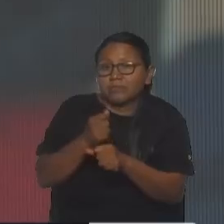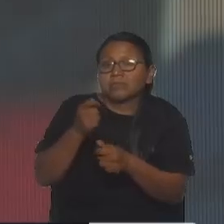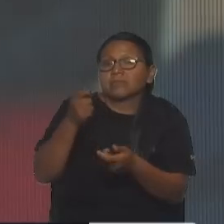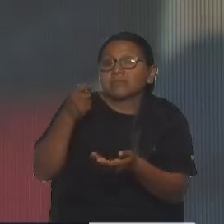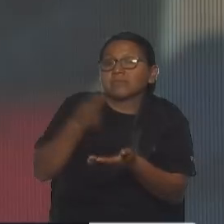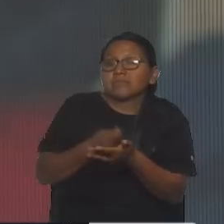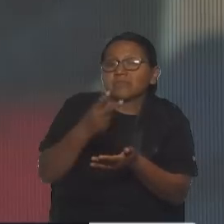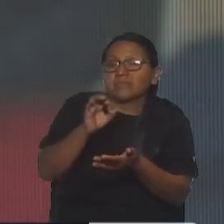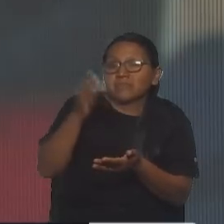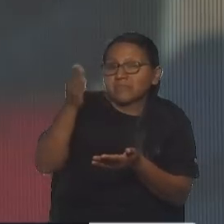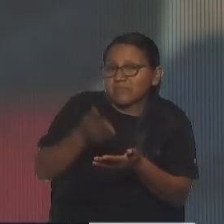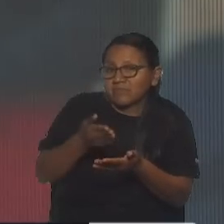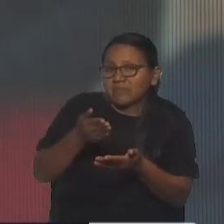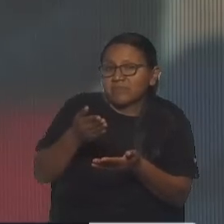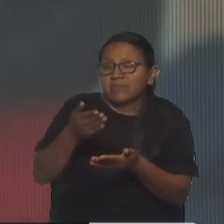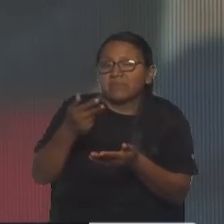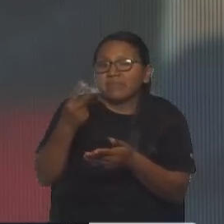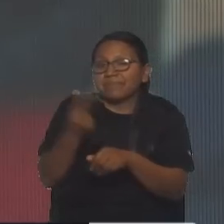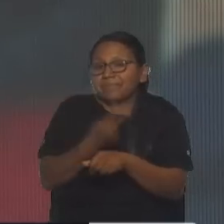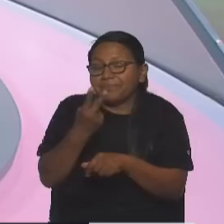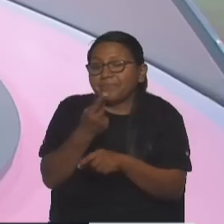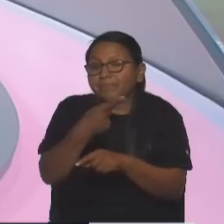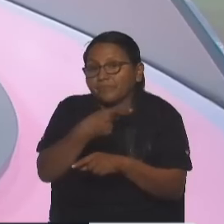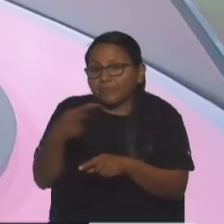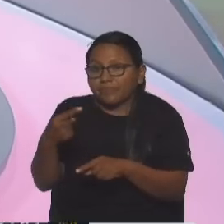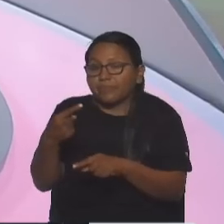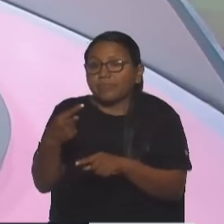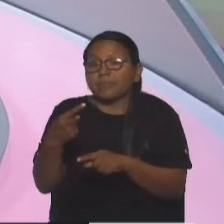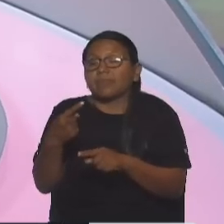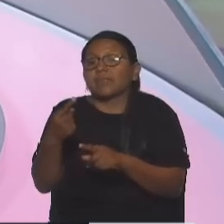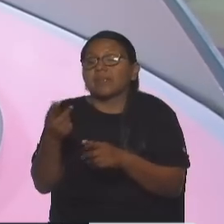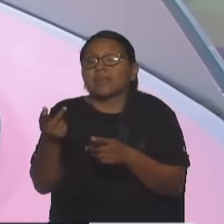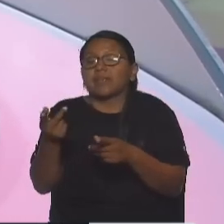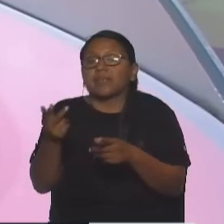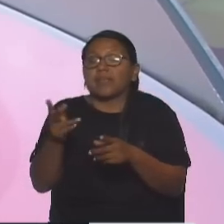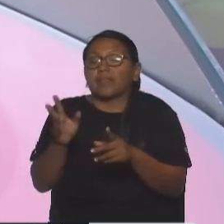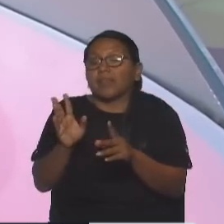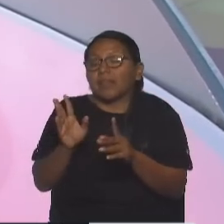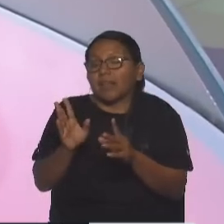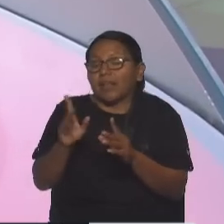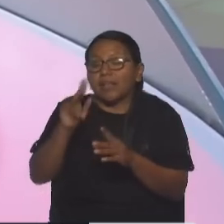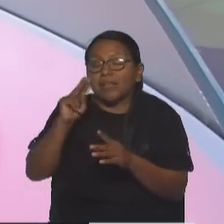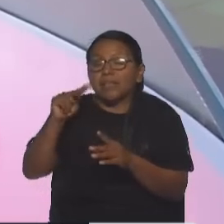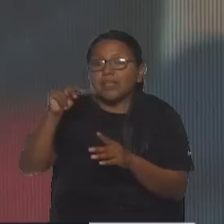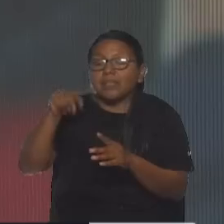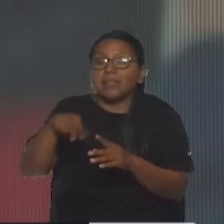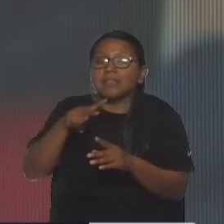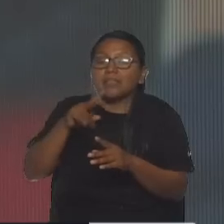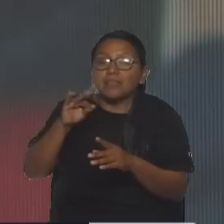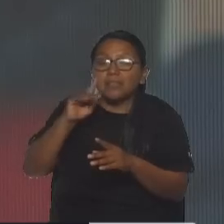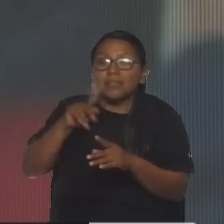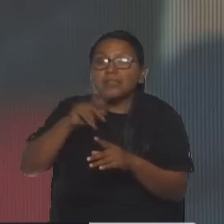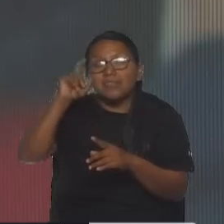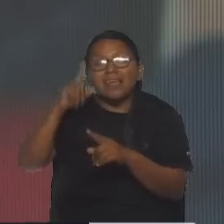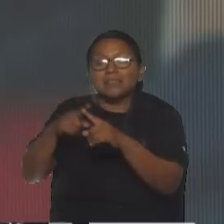un 20% del salario, trabajas 2 horas a la semana, que es un poco lo que les pasaba a los compañeros de Inditex, ¿no? Una gran multinacional